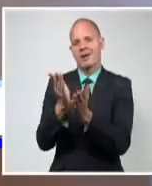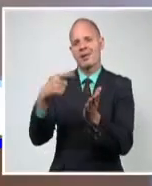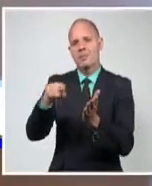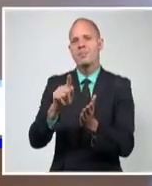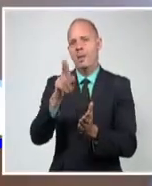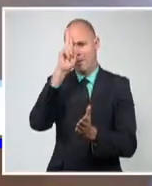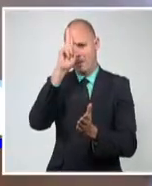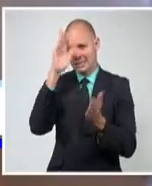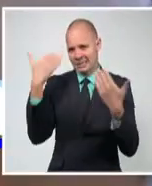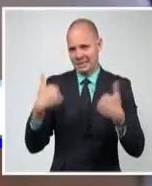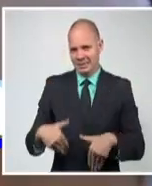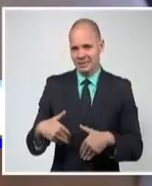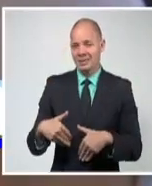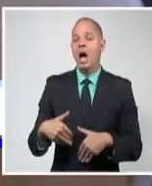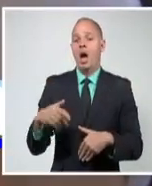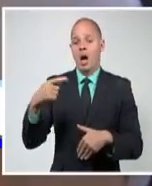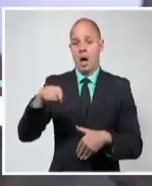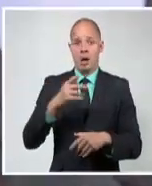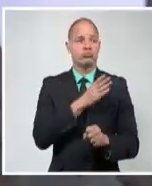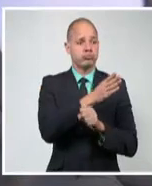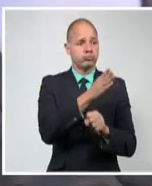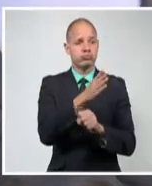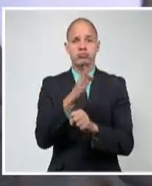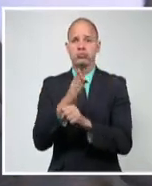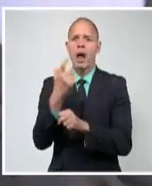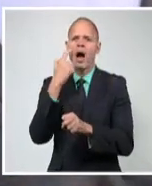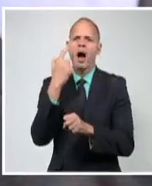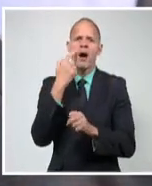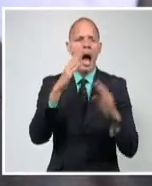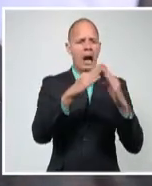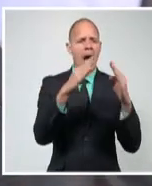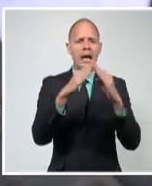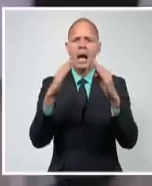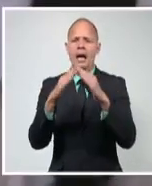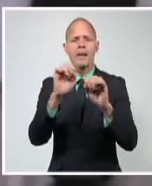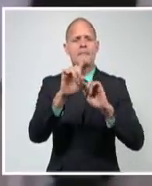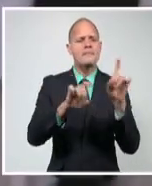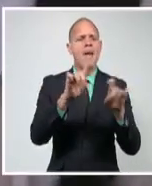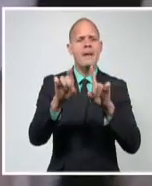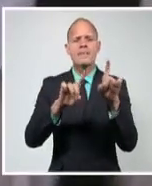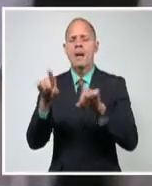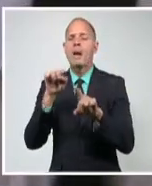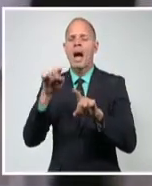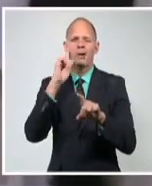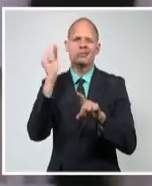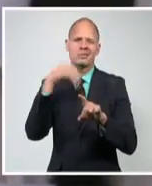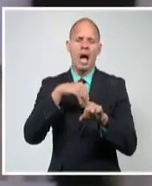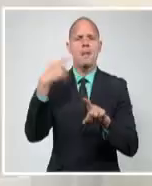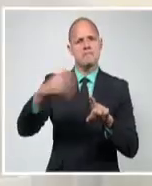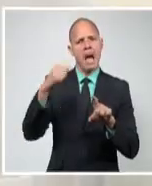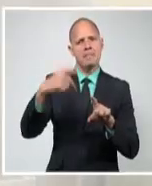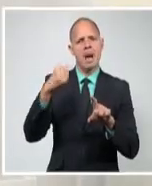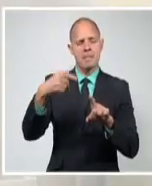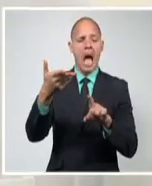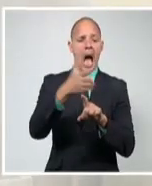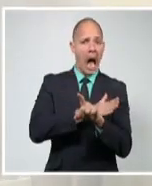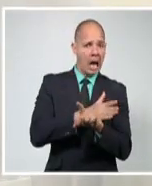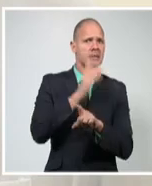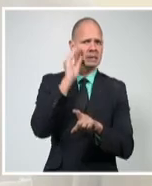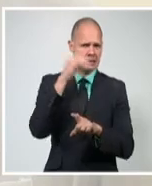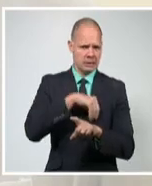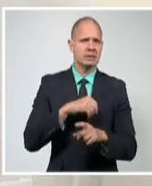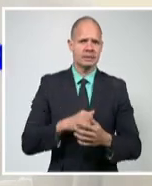con síntomas dentro de la comunidad, una práctica preprofesional y evaluativa. Esto es un trabajo